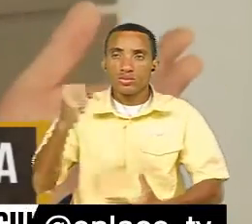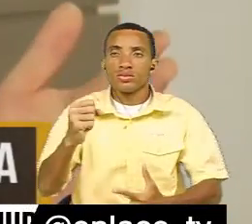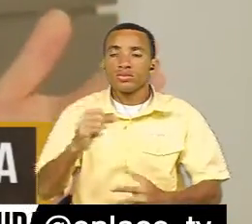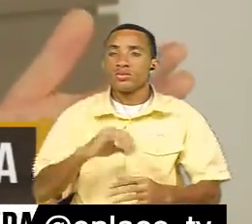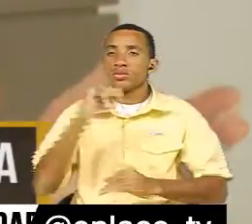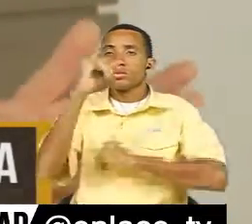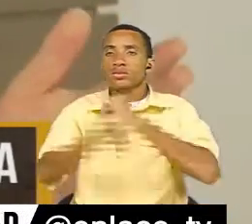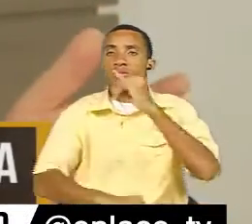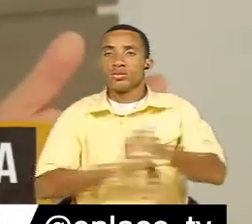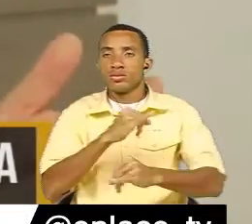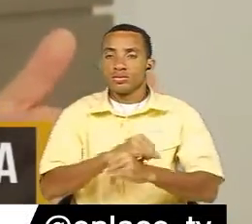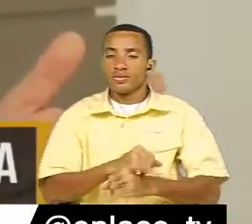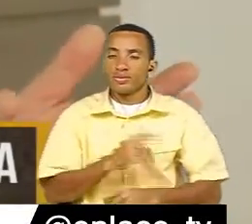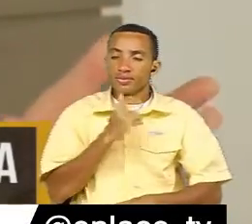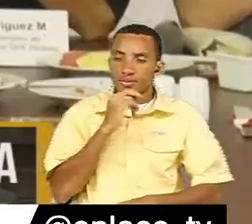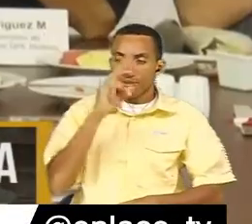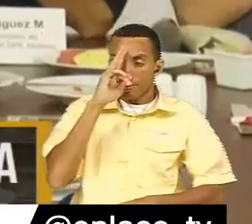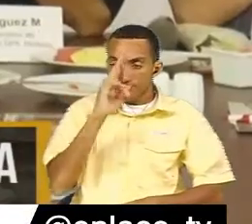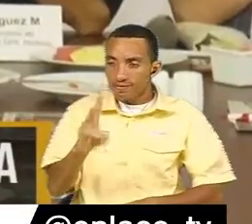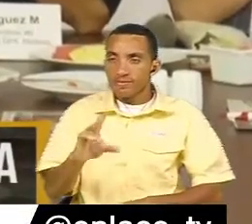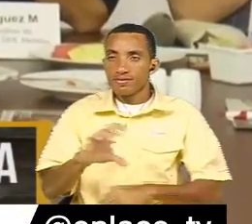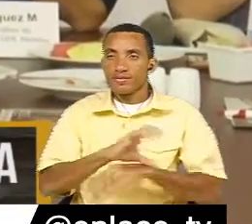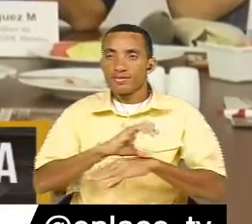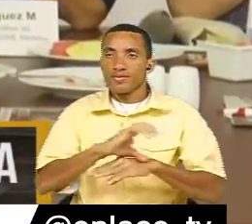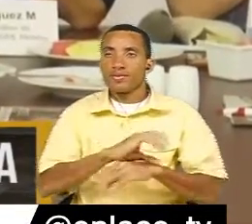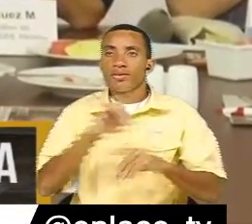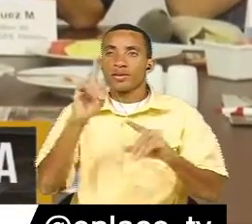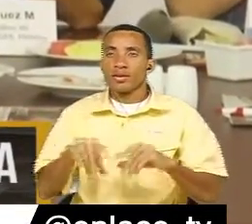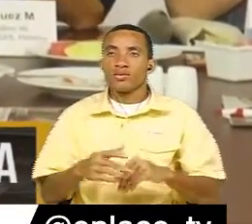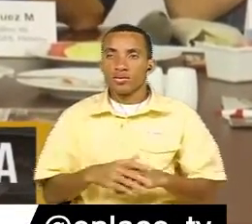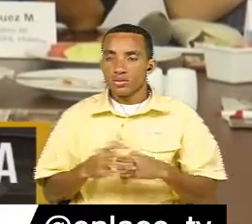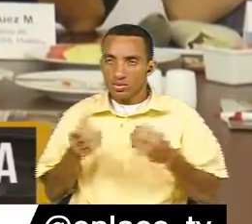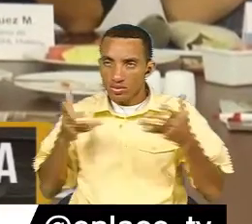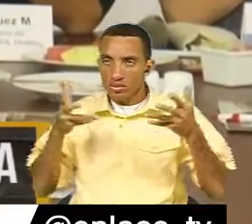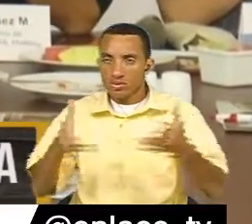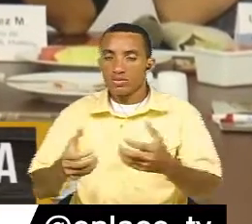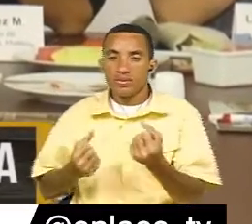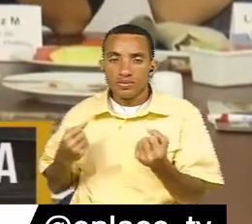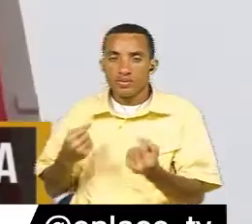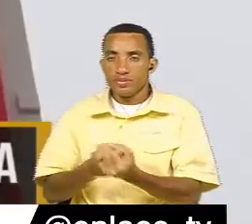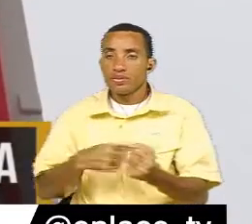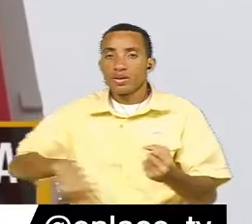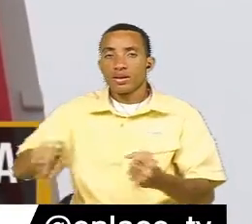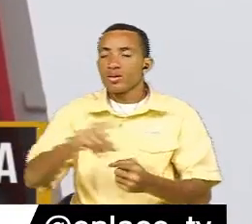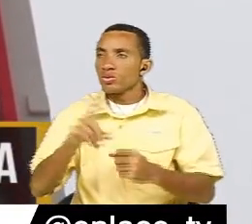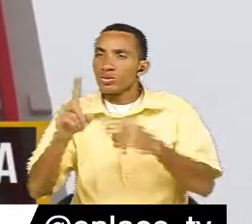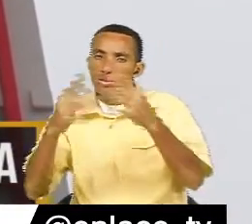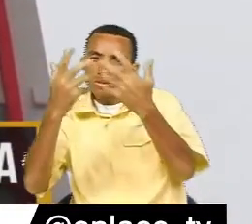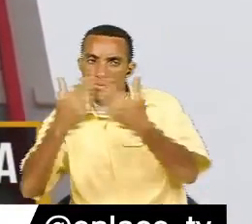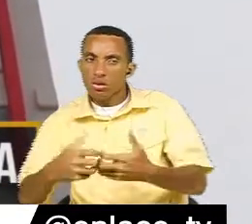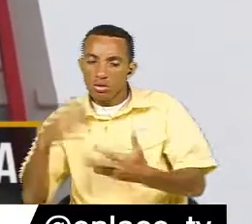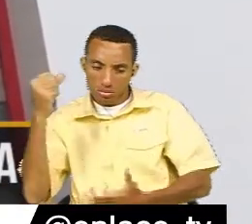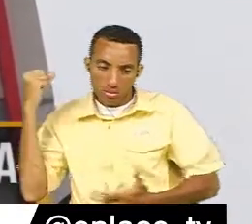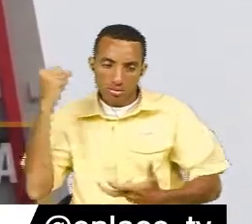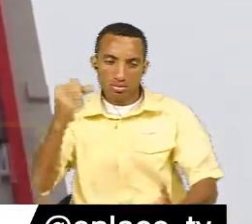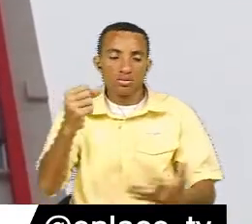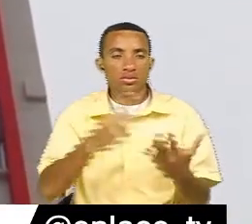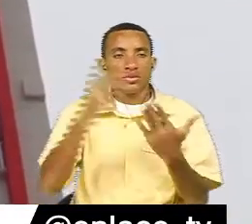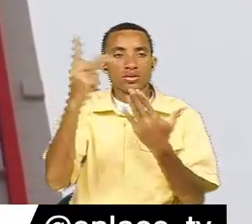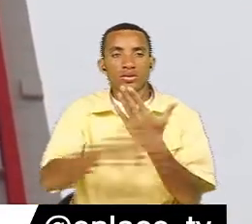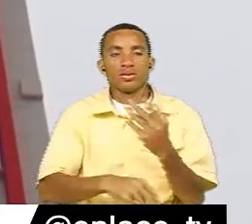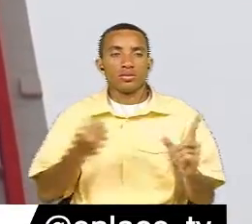internacional depositan su confianza en la ciudad y así contribuir para que inversionistas se arriesguen a elevar proyectos de gran impacto en